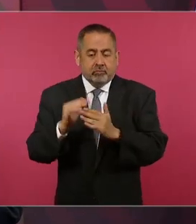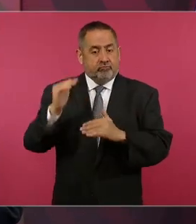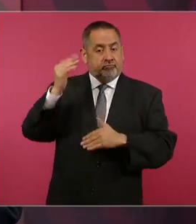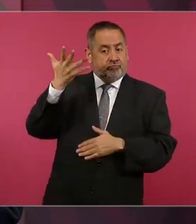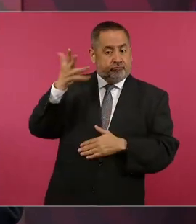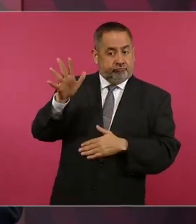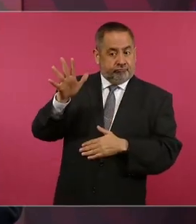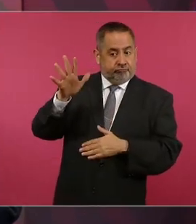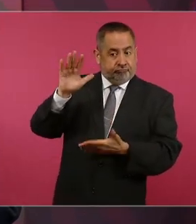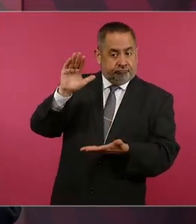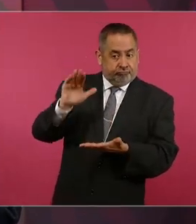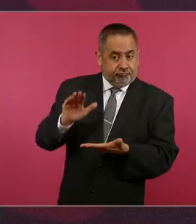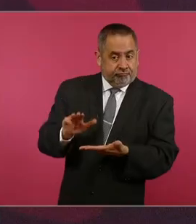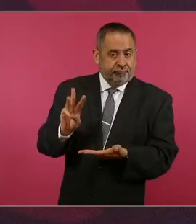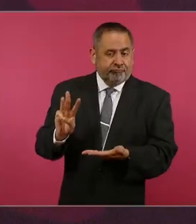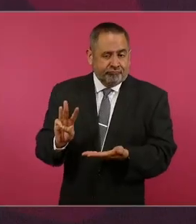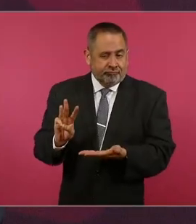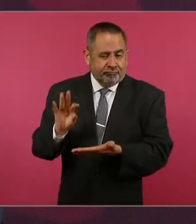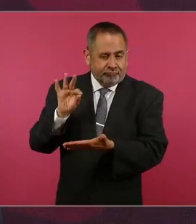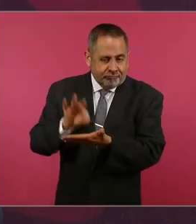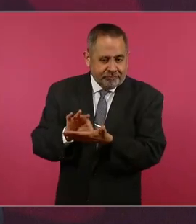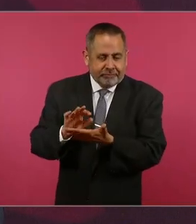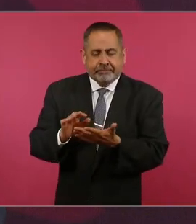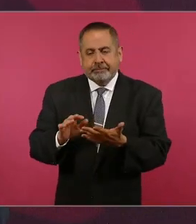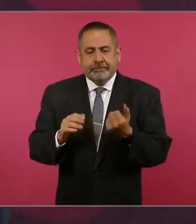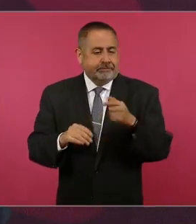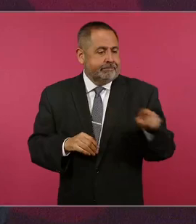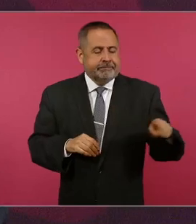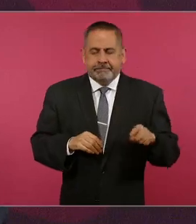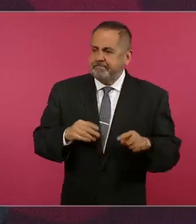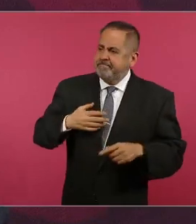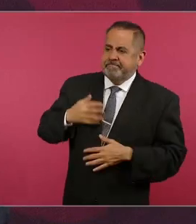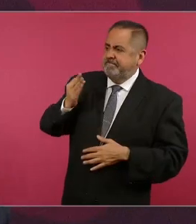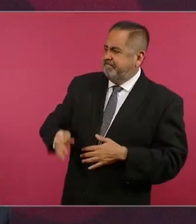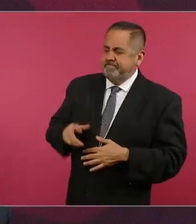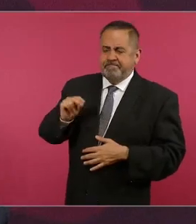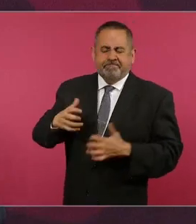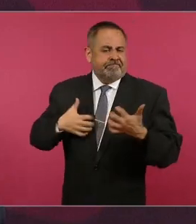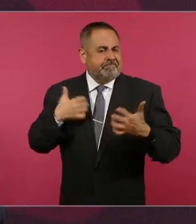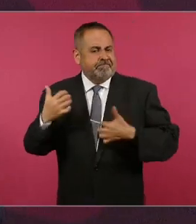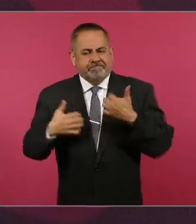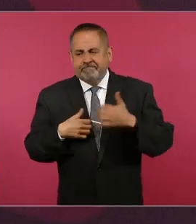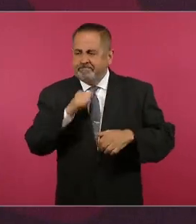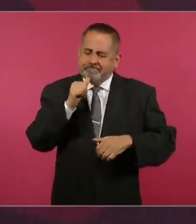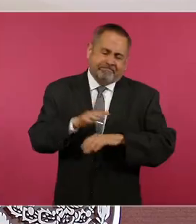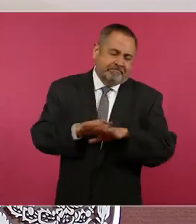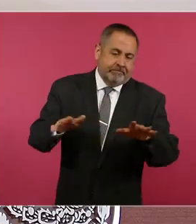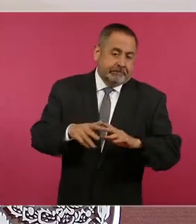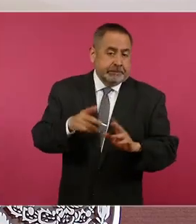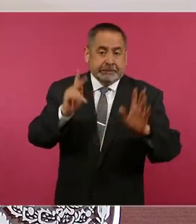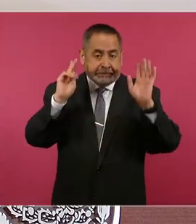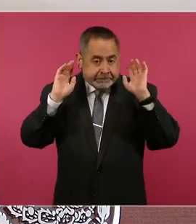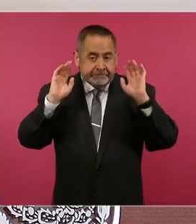les costaba trabajo a mis adversarios aceptarlo pero